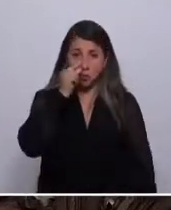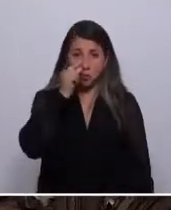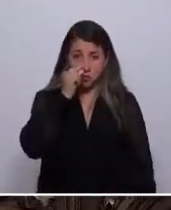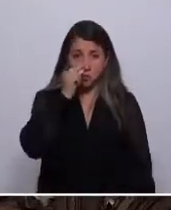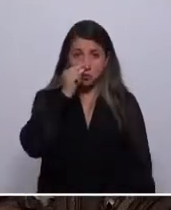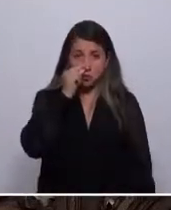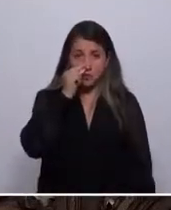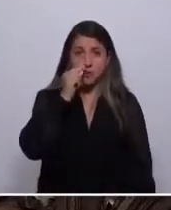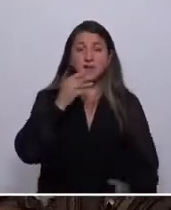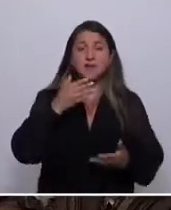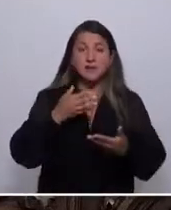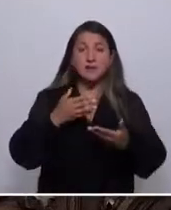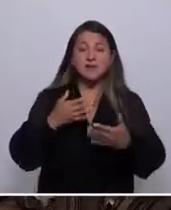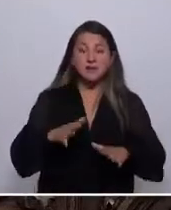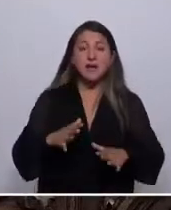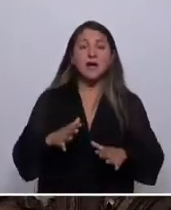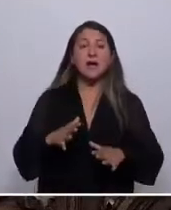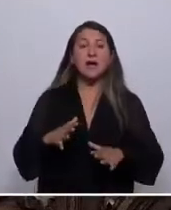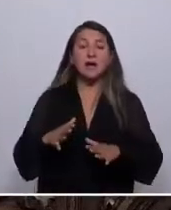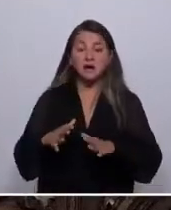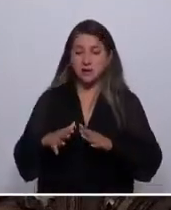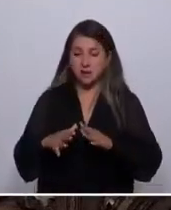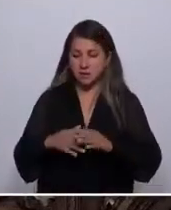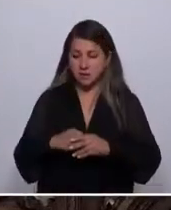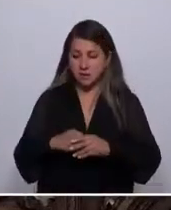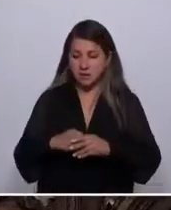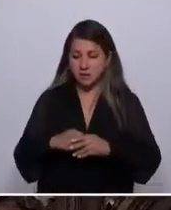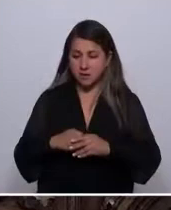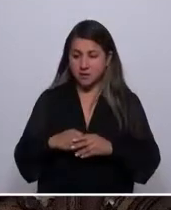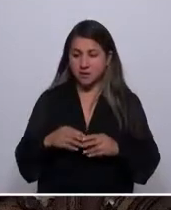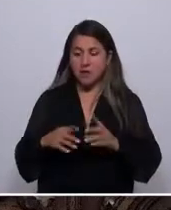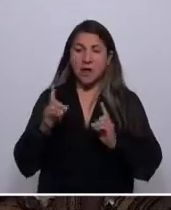y darse unas distintas. Para esto,